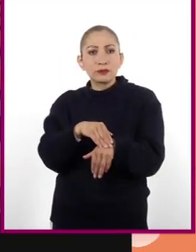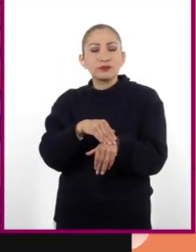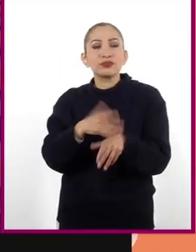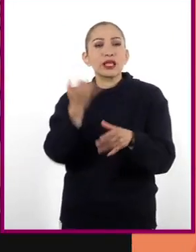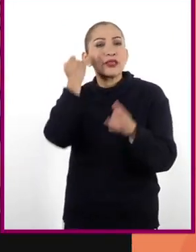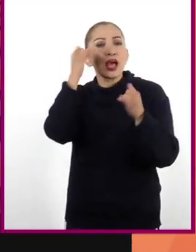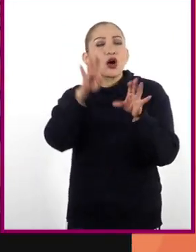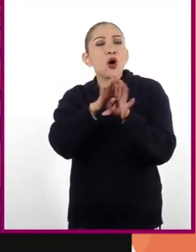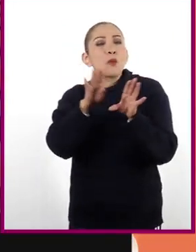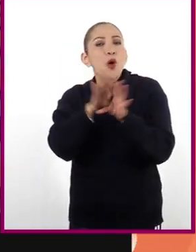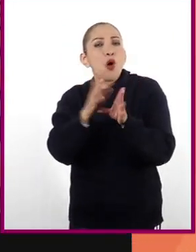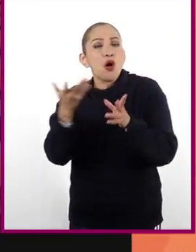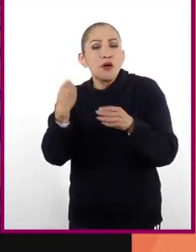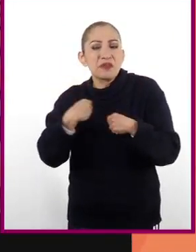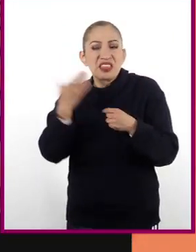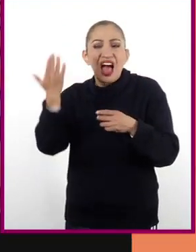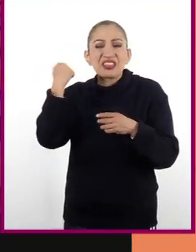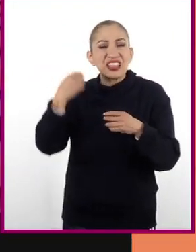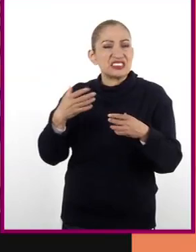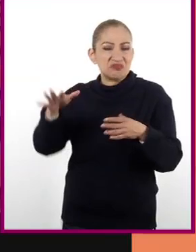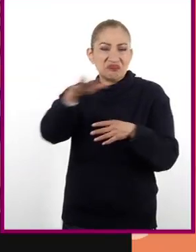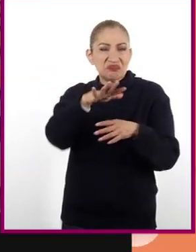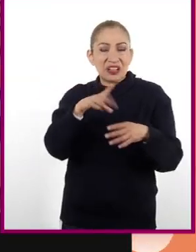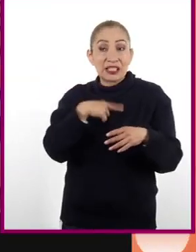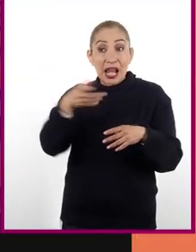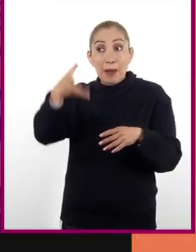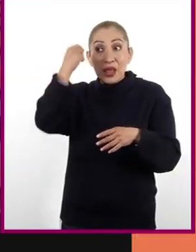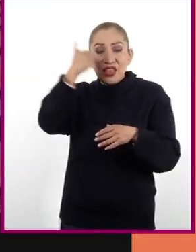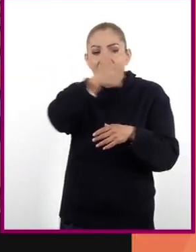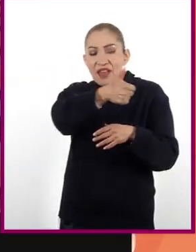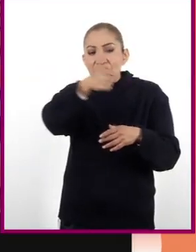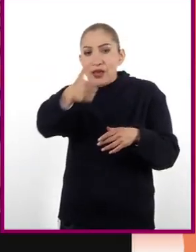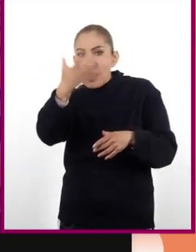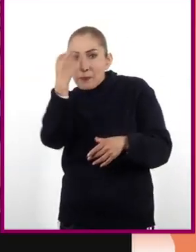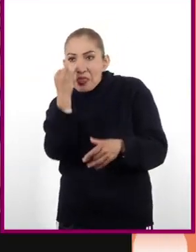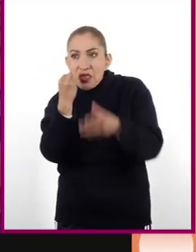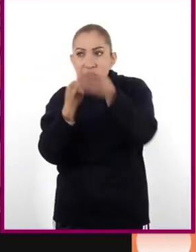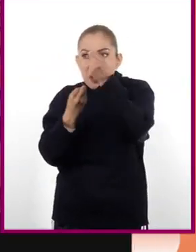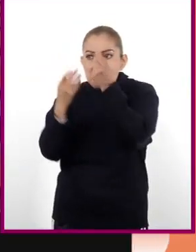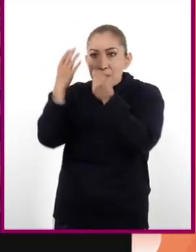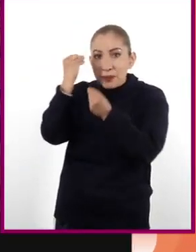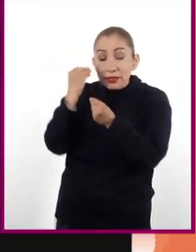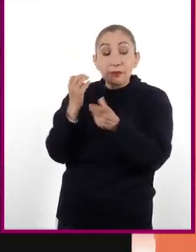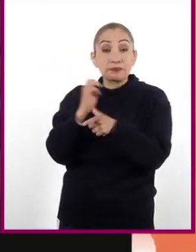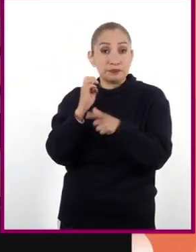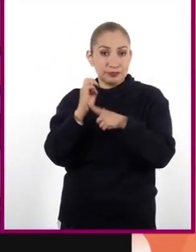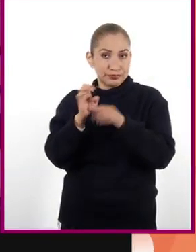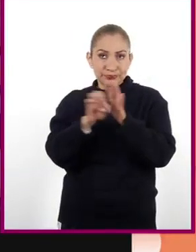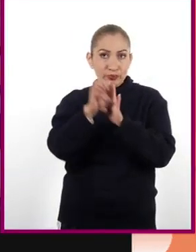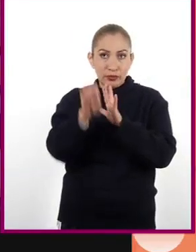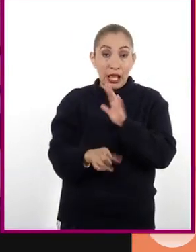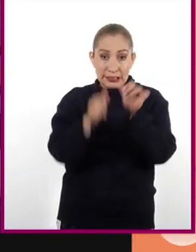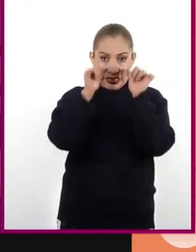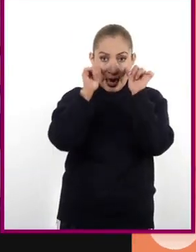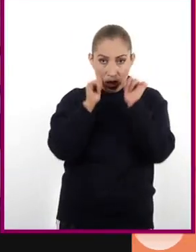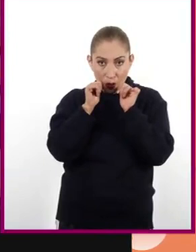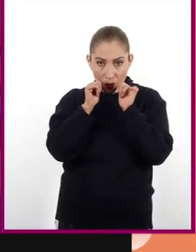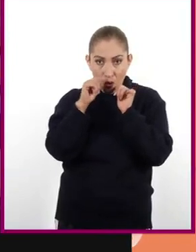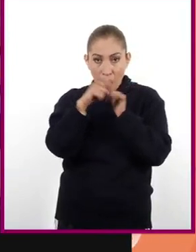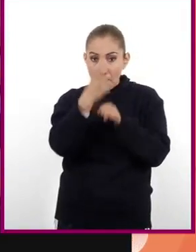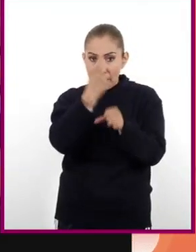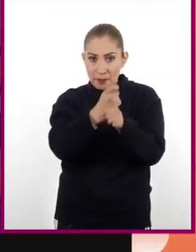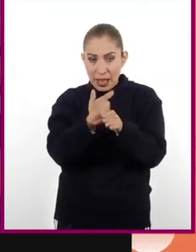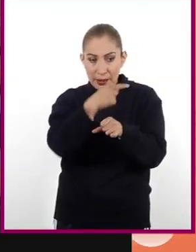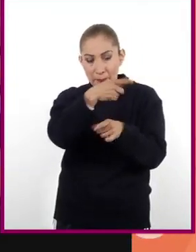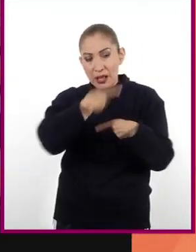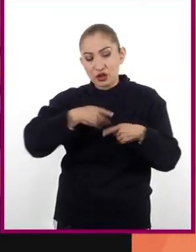da idea de cómo se vivía en esa época y además de lo que él aprende de cada uno de ellos. Así, por ejemplo, de El Ciego, que es el